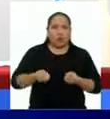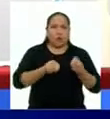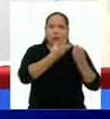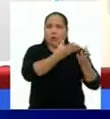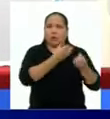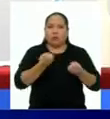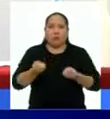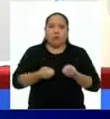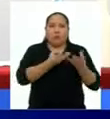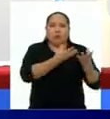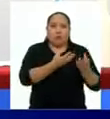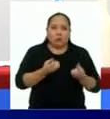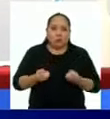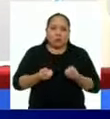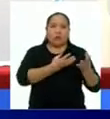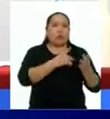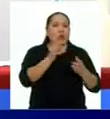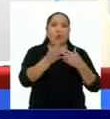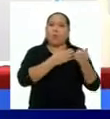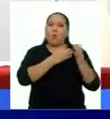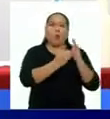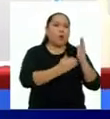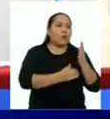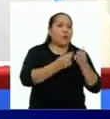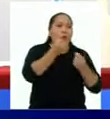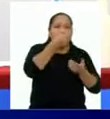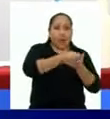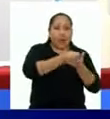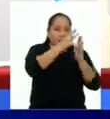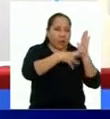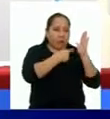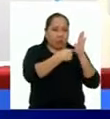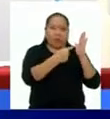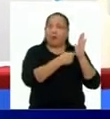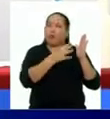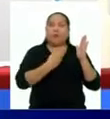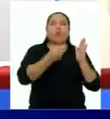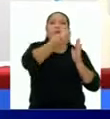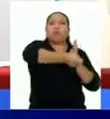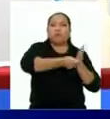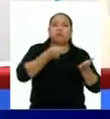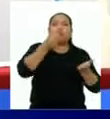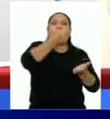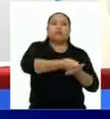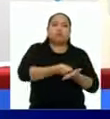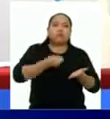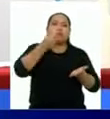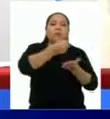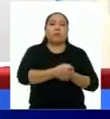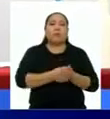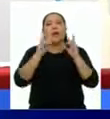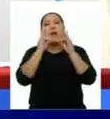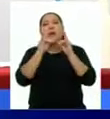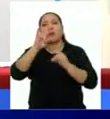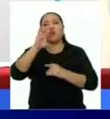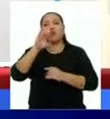de lo que estaba en el presupuesto, para camas UCI, para oxígeno, para las vacunas. Entonces pueden